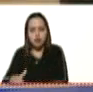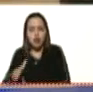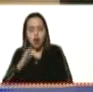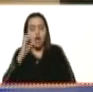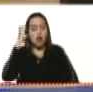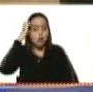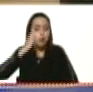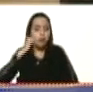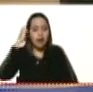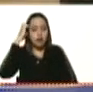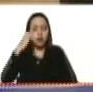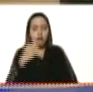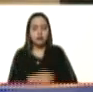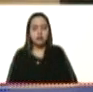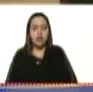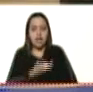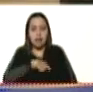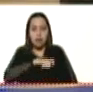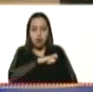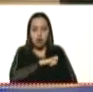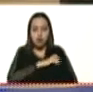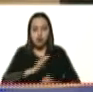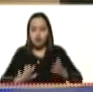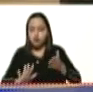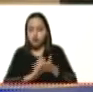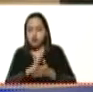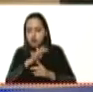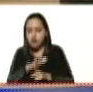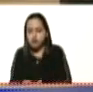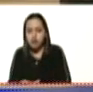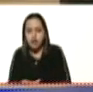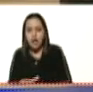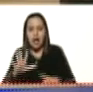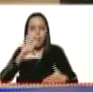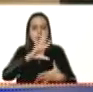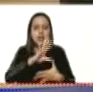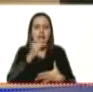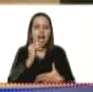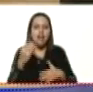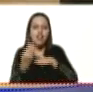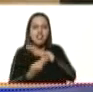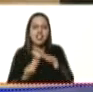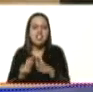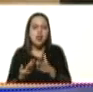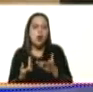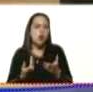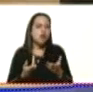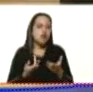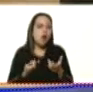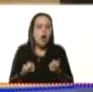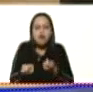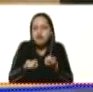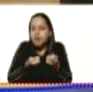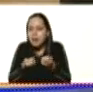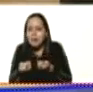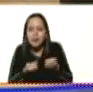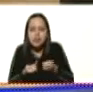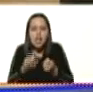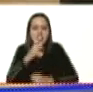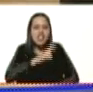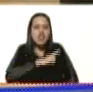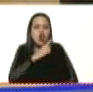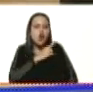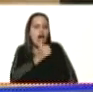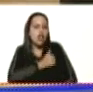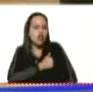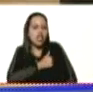europeo, español sobre nuestra América, se basó en la manipulación de la religión católica, en la